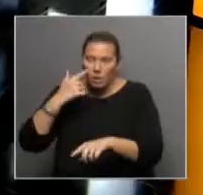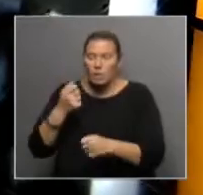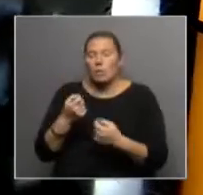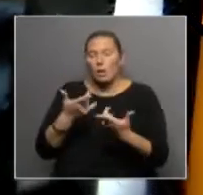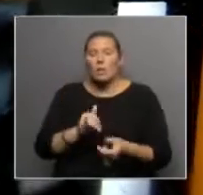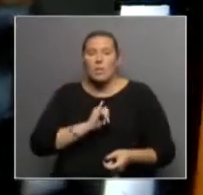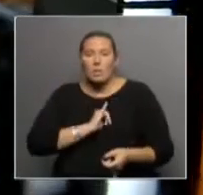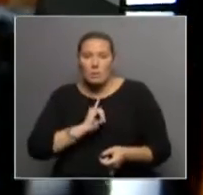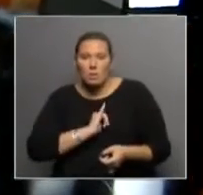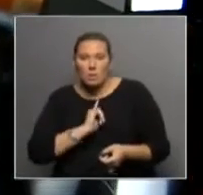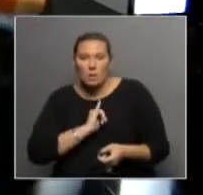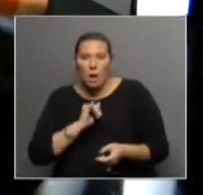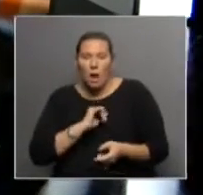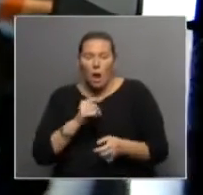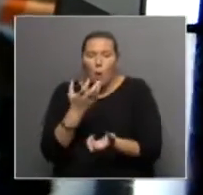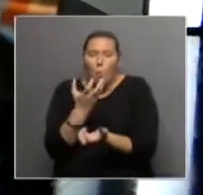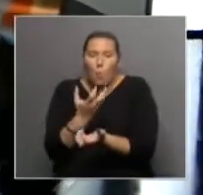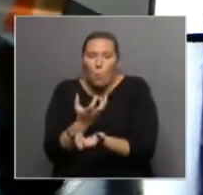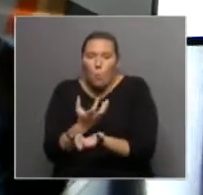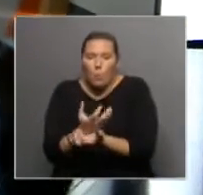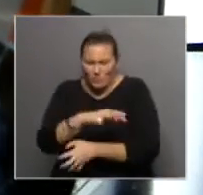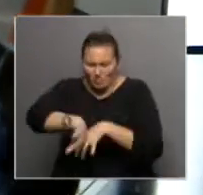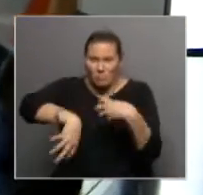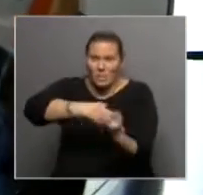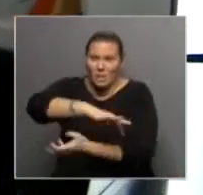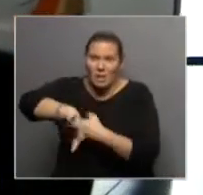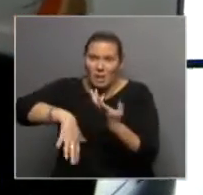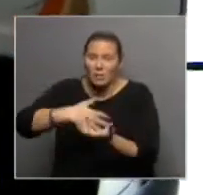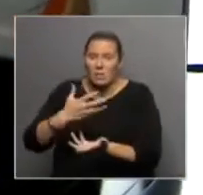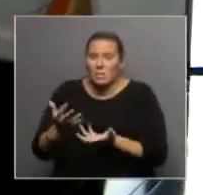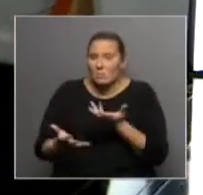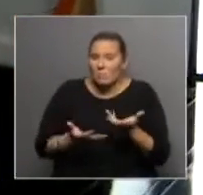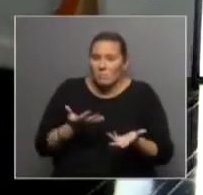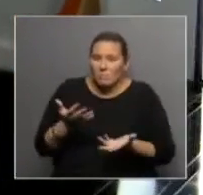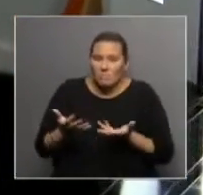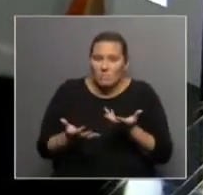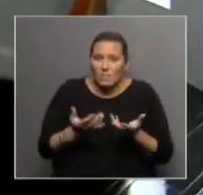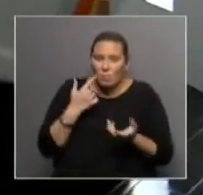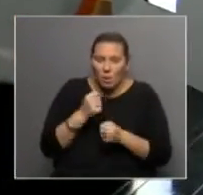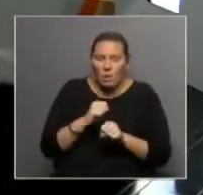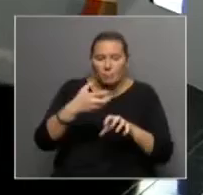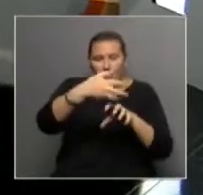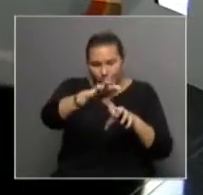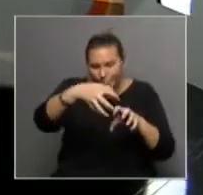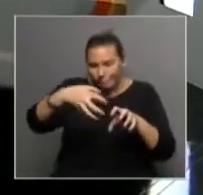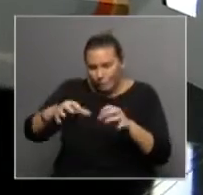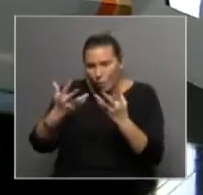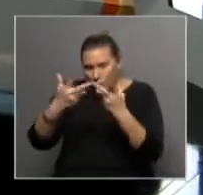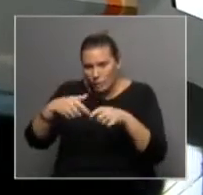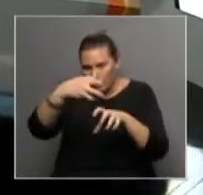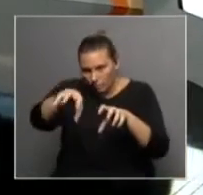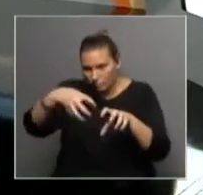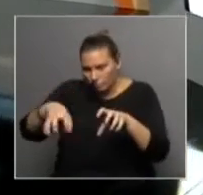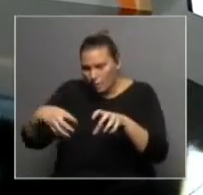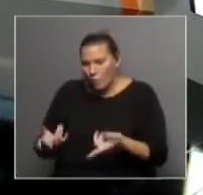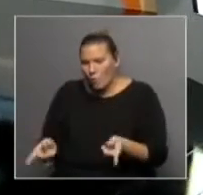identidad a restos que no tienen, que están mezclados en muchos casos, y catalogarlos y tratar de volverlos a transformar